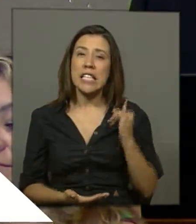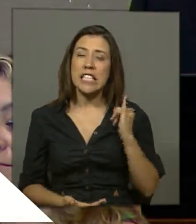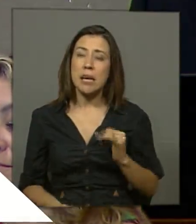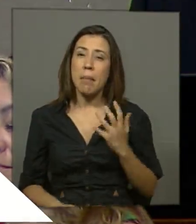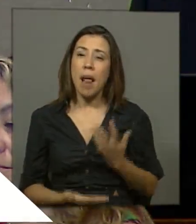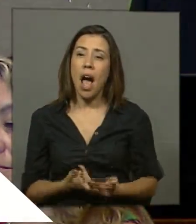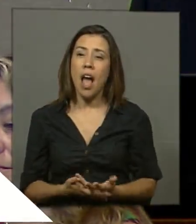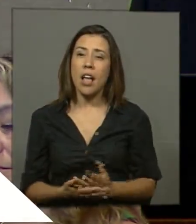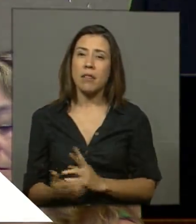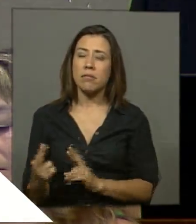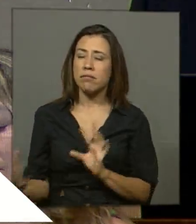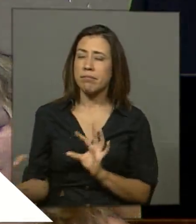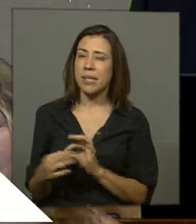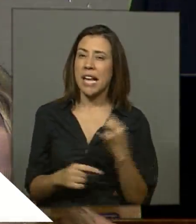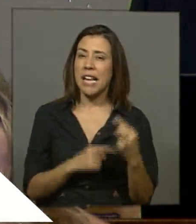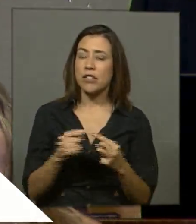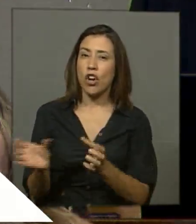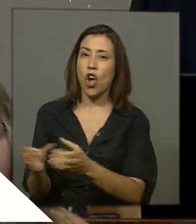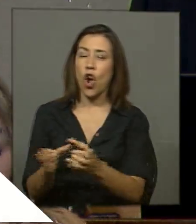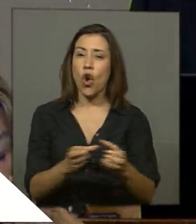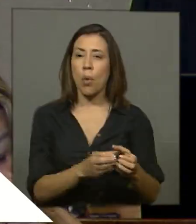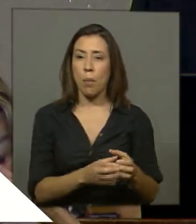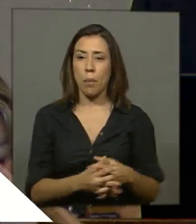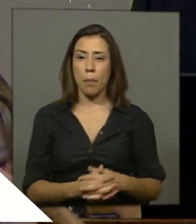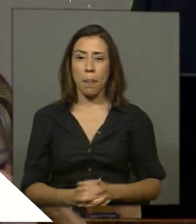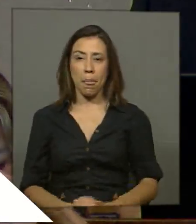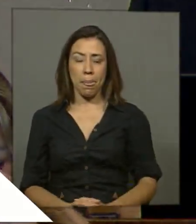han tenido vínculos históricos con estos